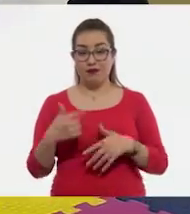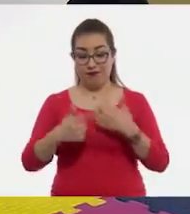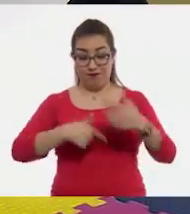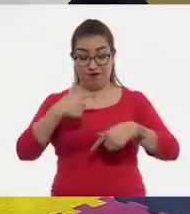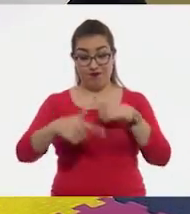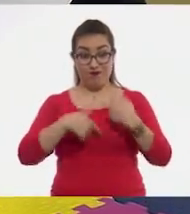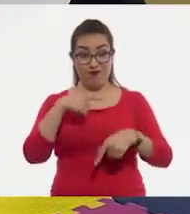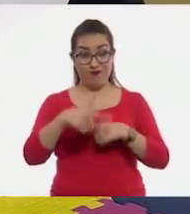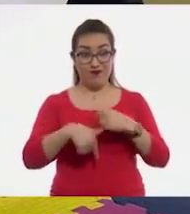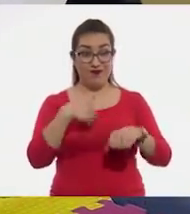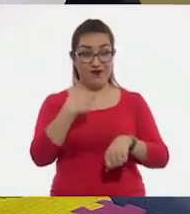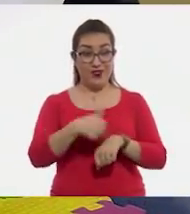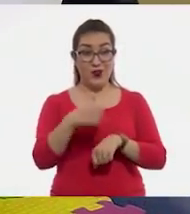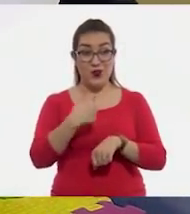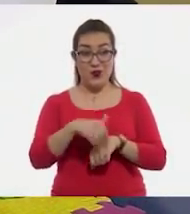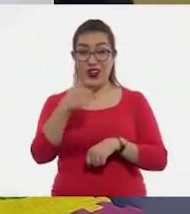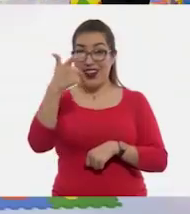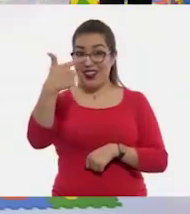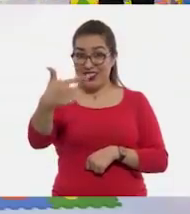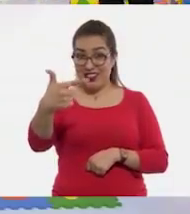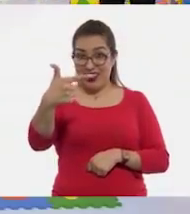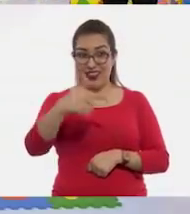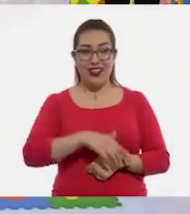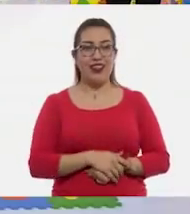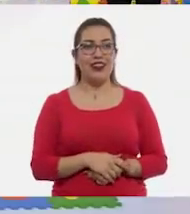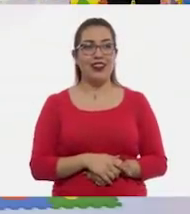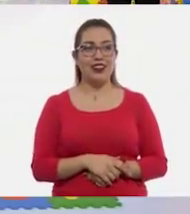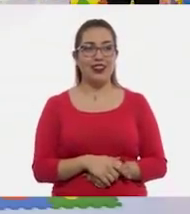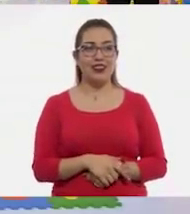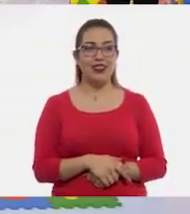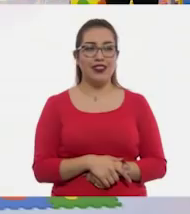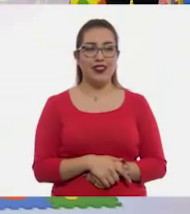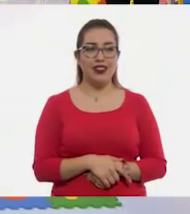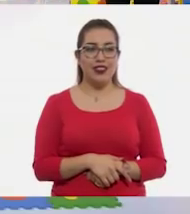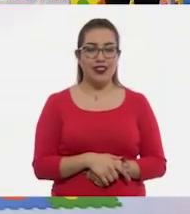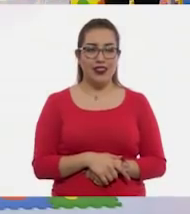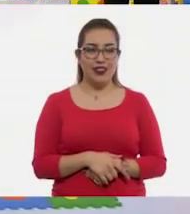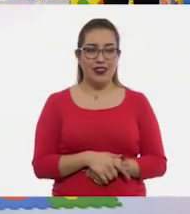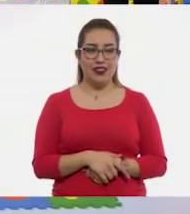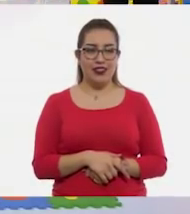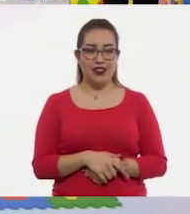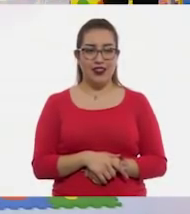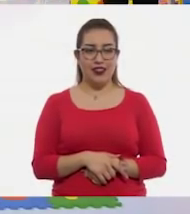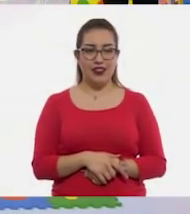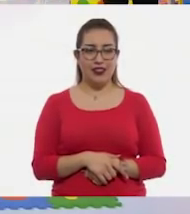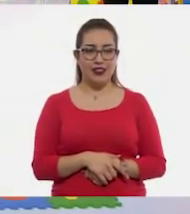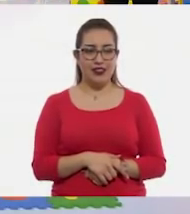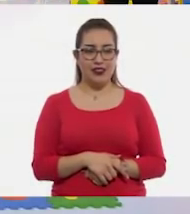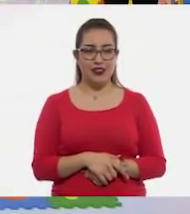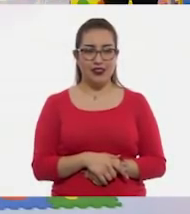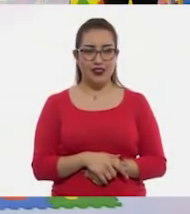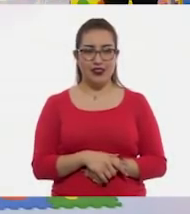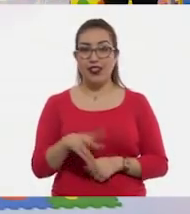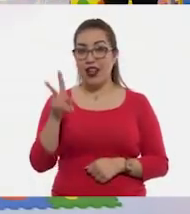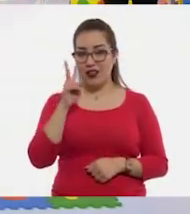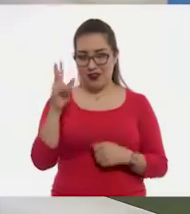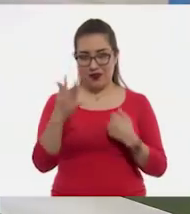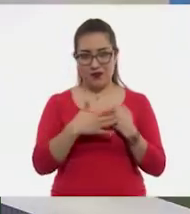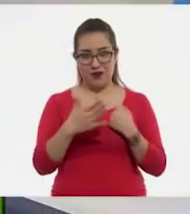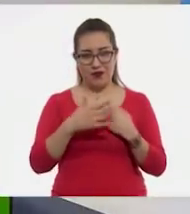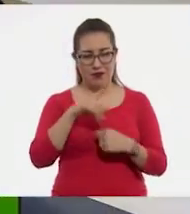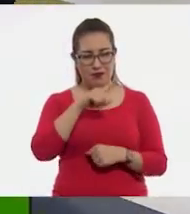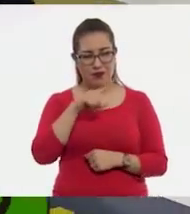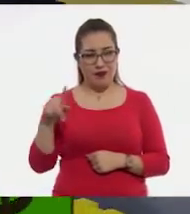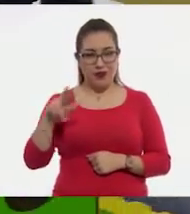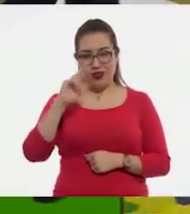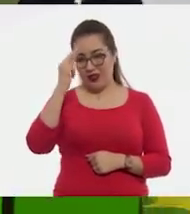girando. ¡Qué bárbaro! 7. 7. Híjole, a ver, voy con el siguiente porque recuerden que